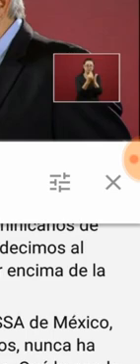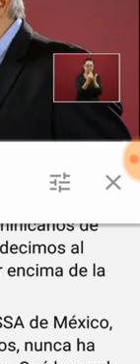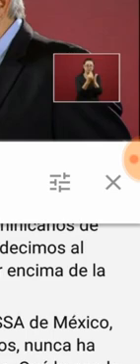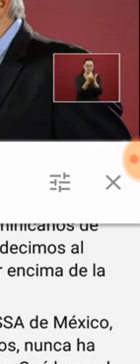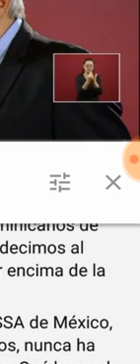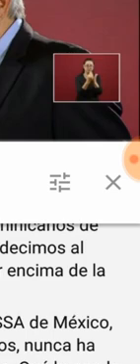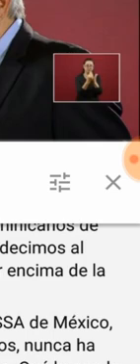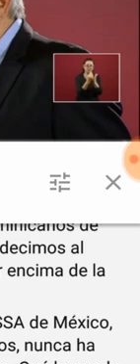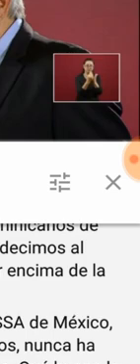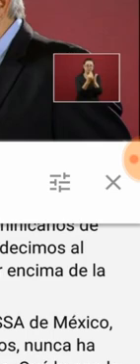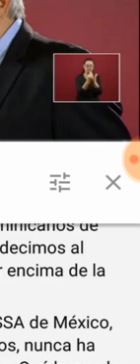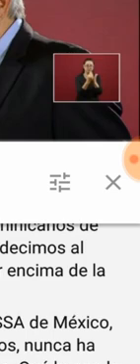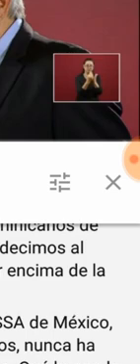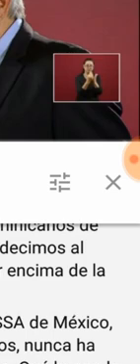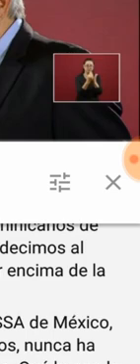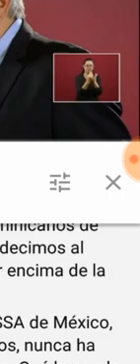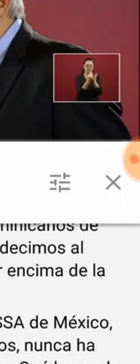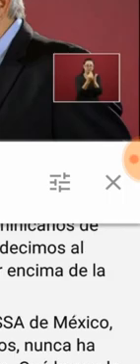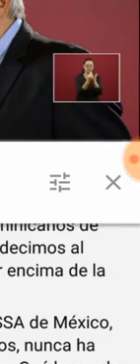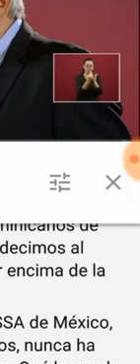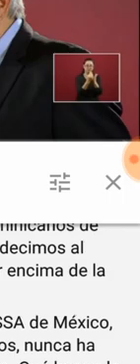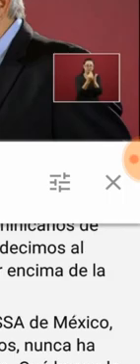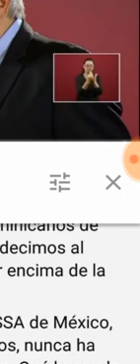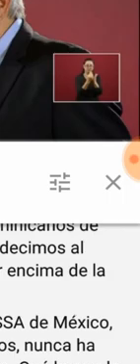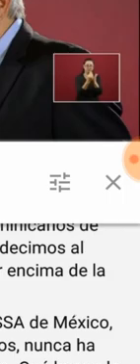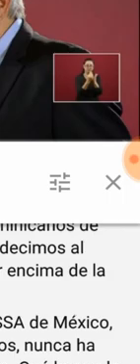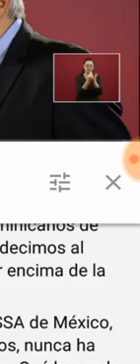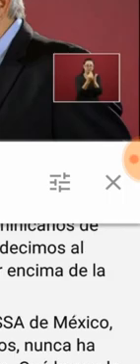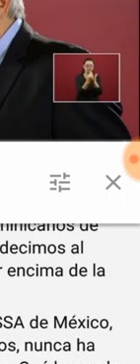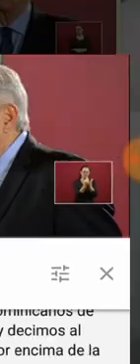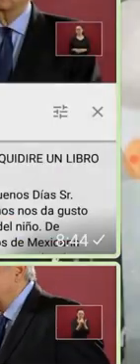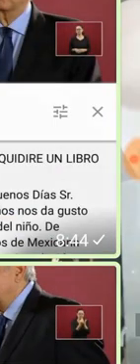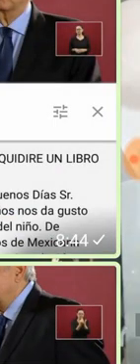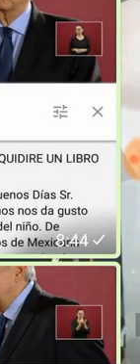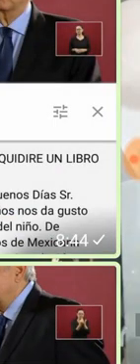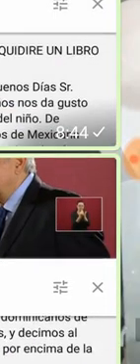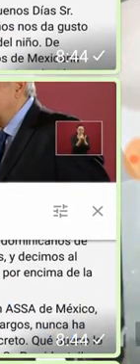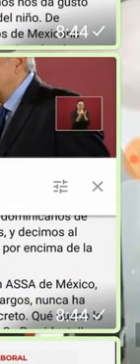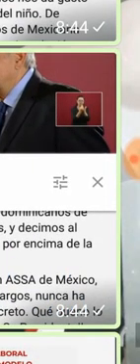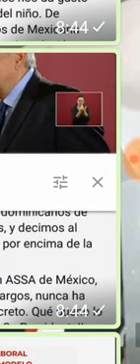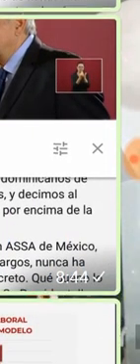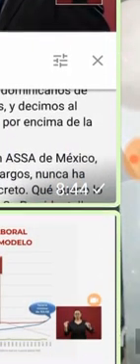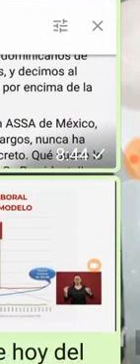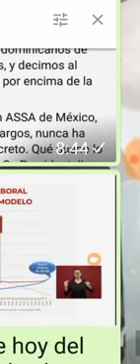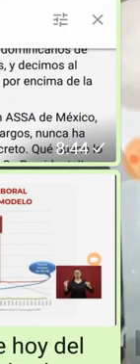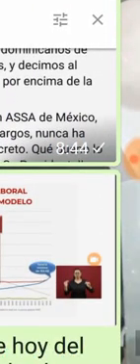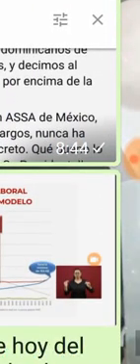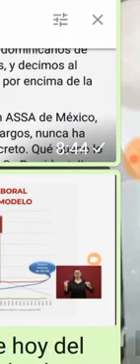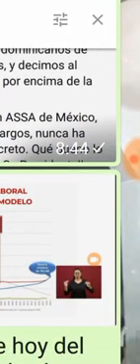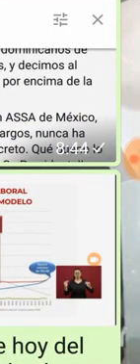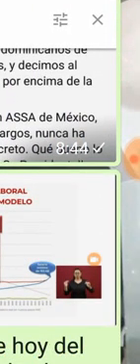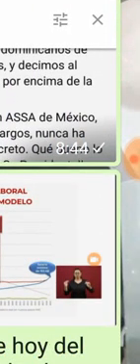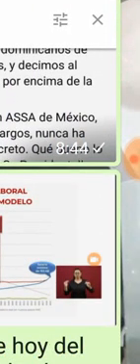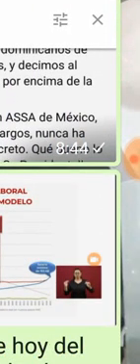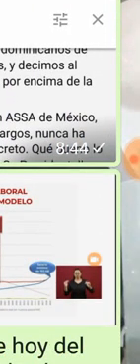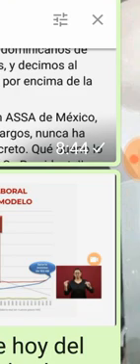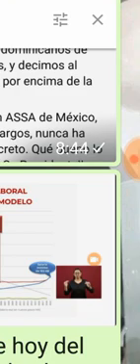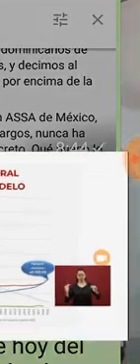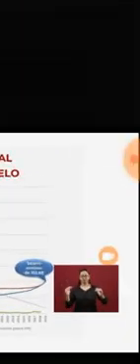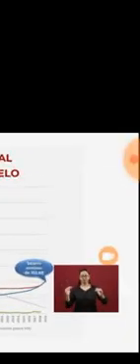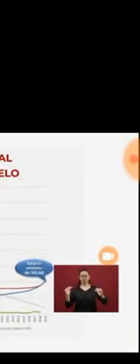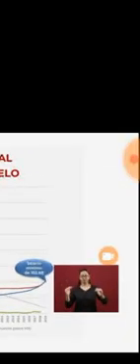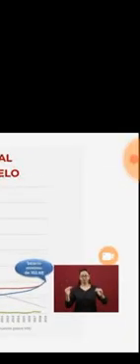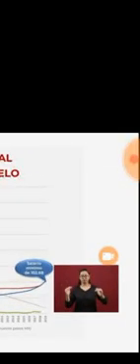la reforma laboral, señor presidente. Y bueno, pasaron aquí